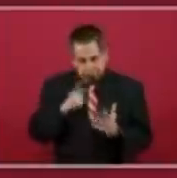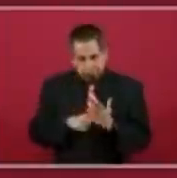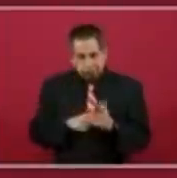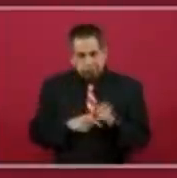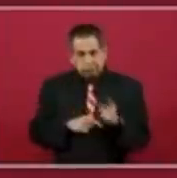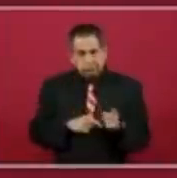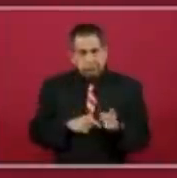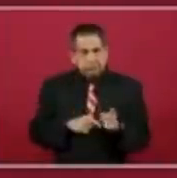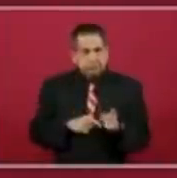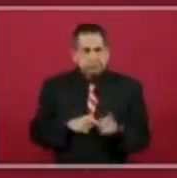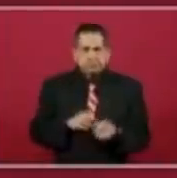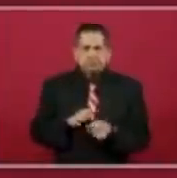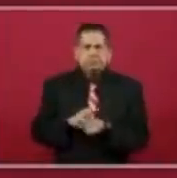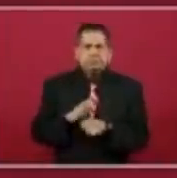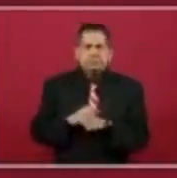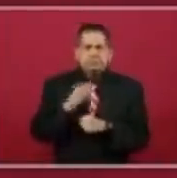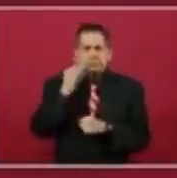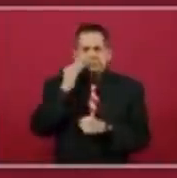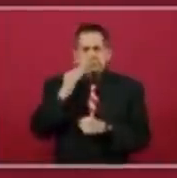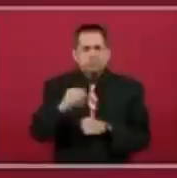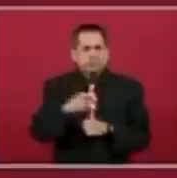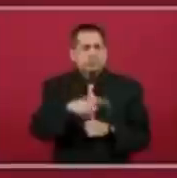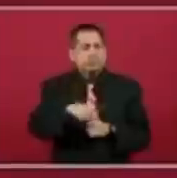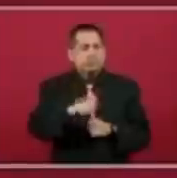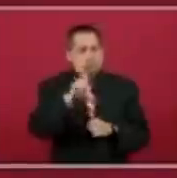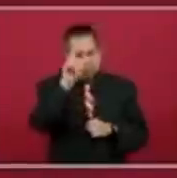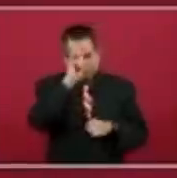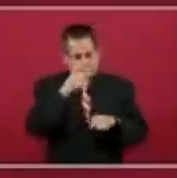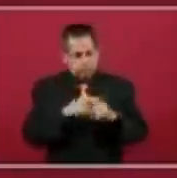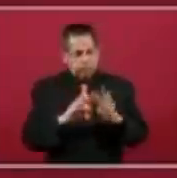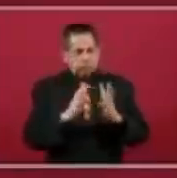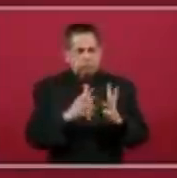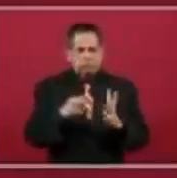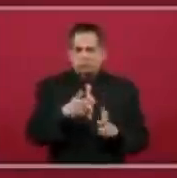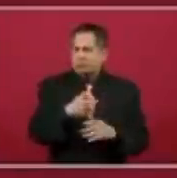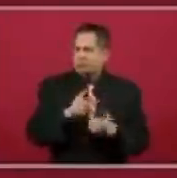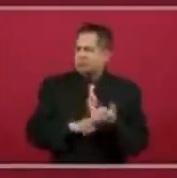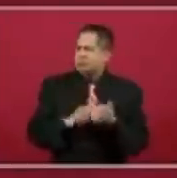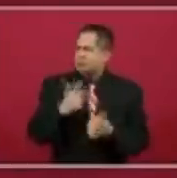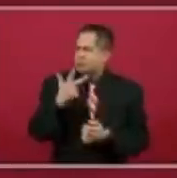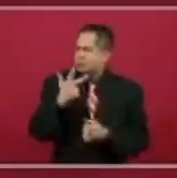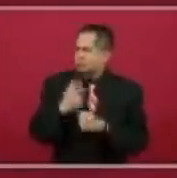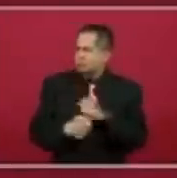de tiempo a estos consejeros 8 años,